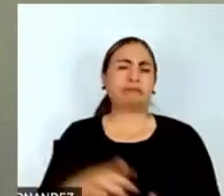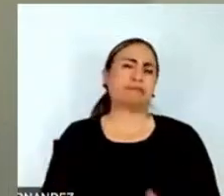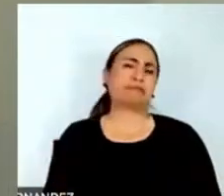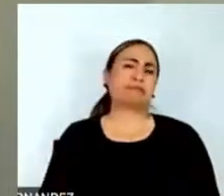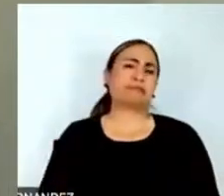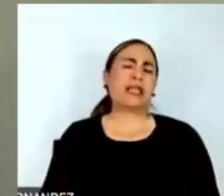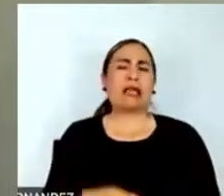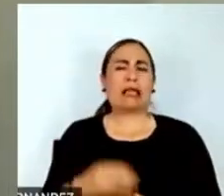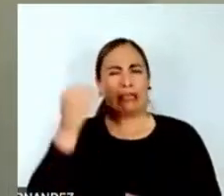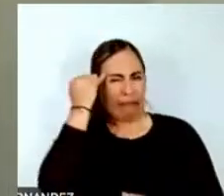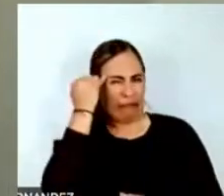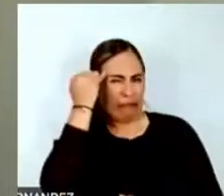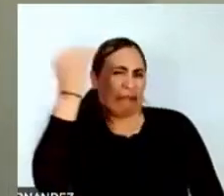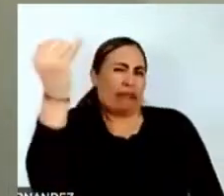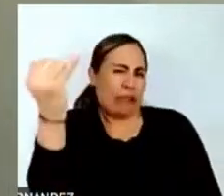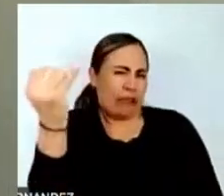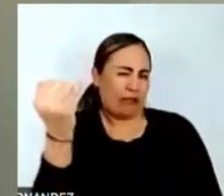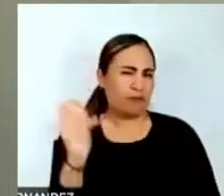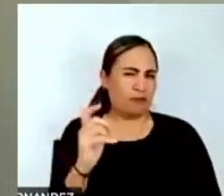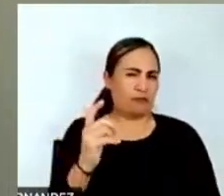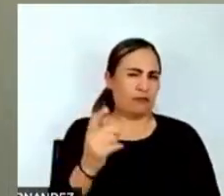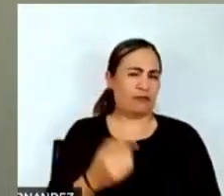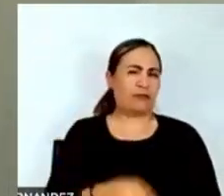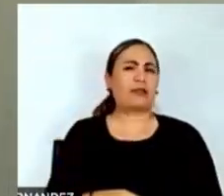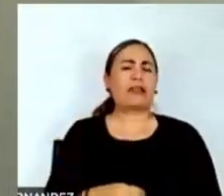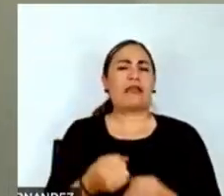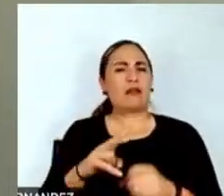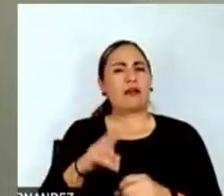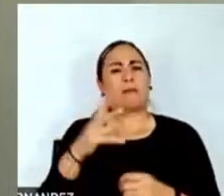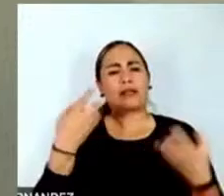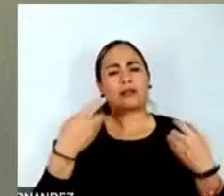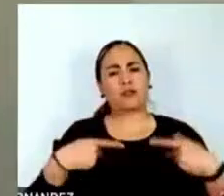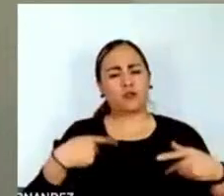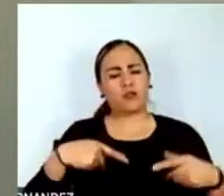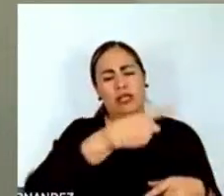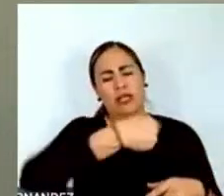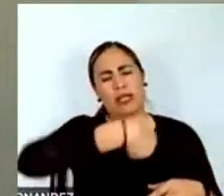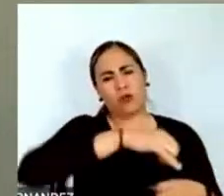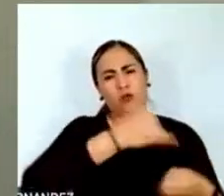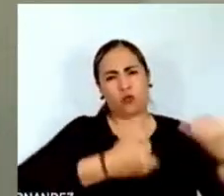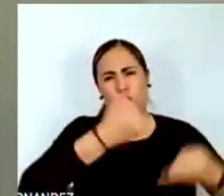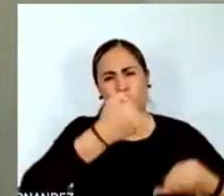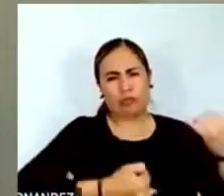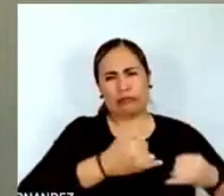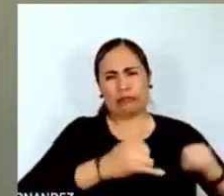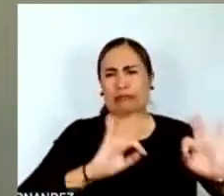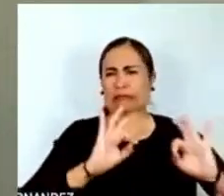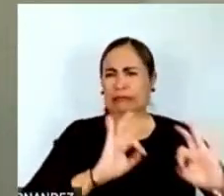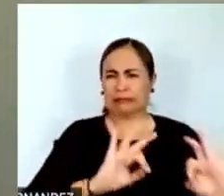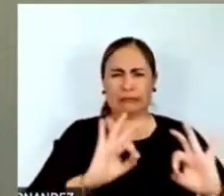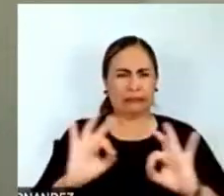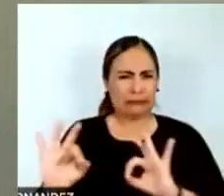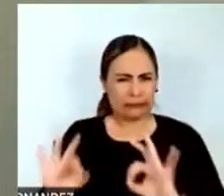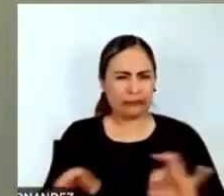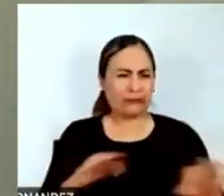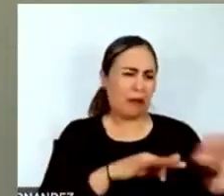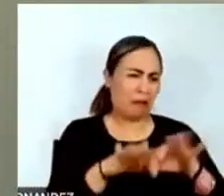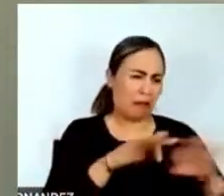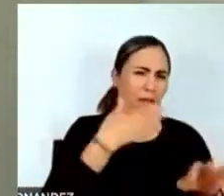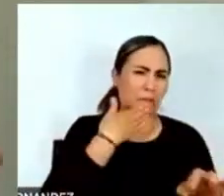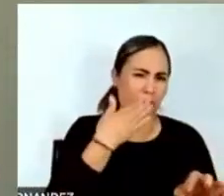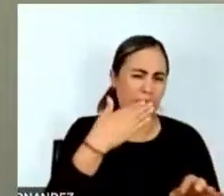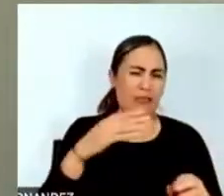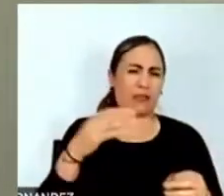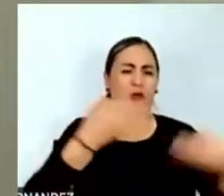de garantizar la estabilidad de los jueces, incluso de los juezas de las altas cortes, frente a la figura del